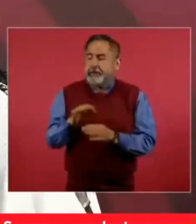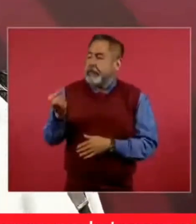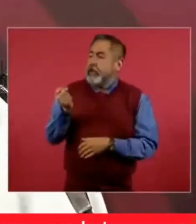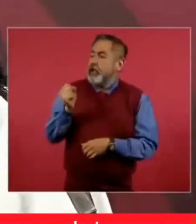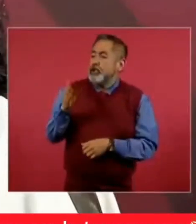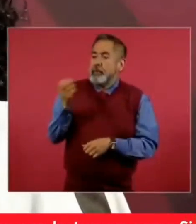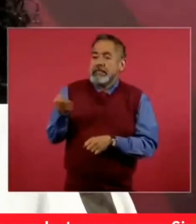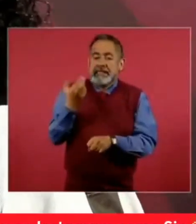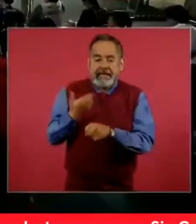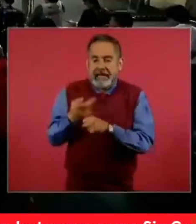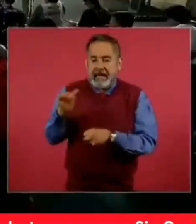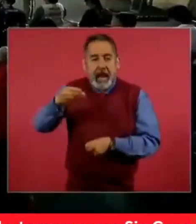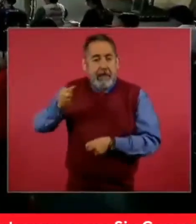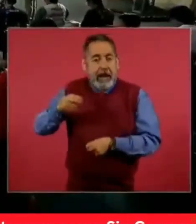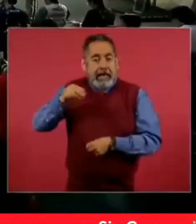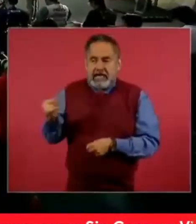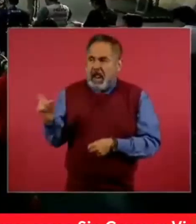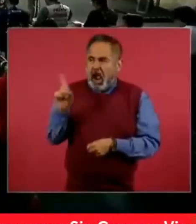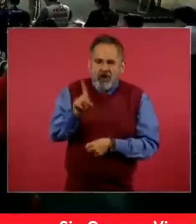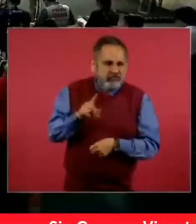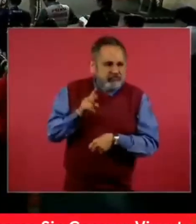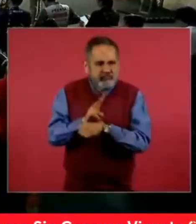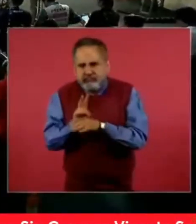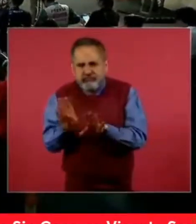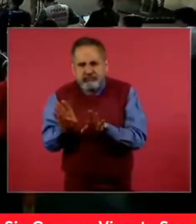de todos.